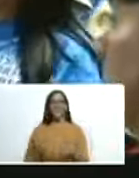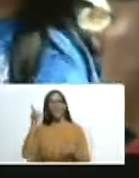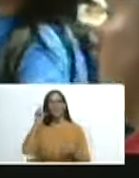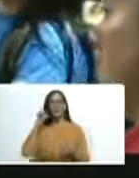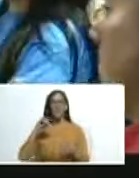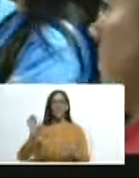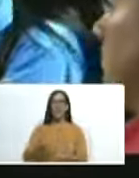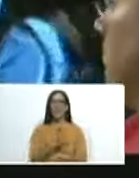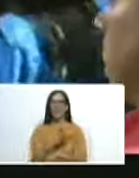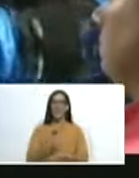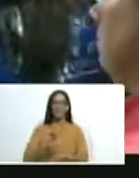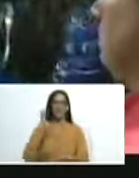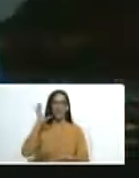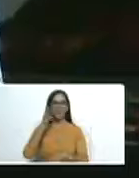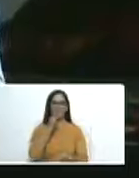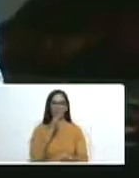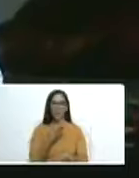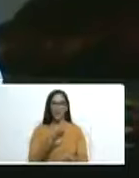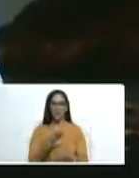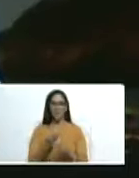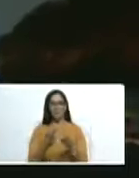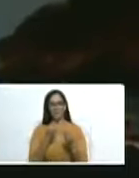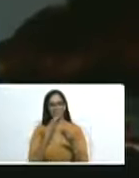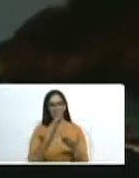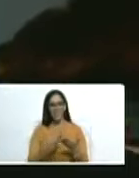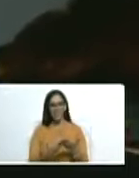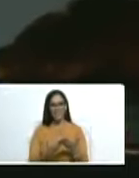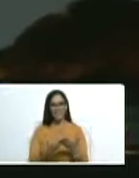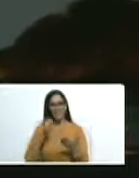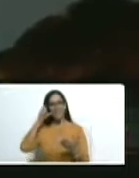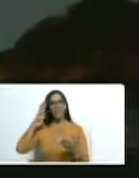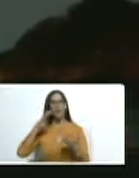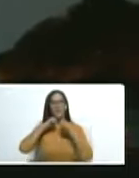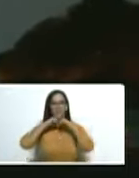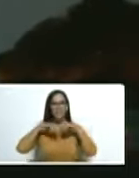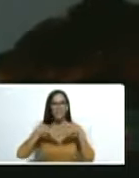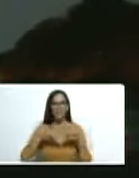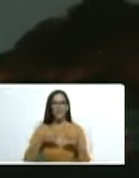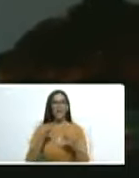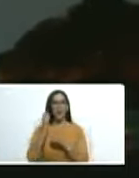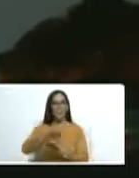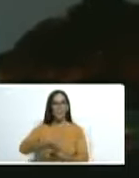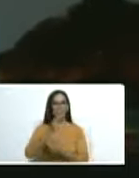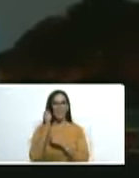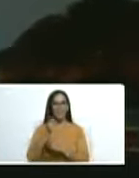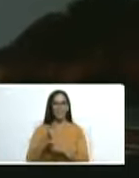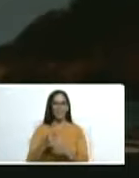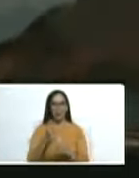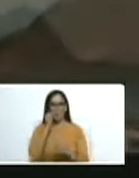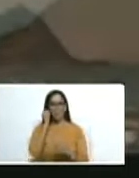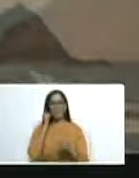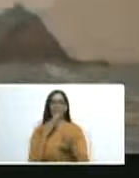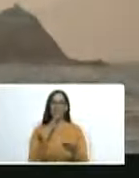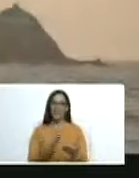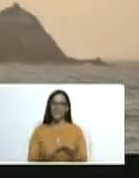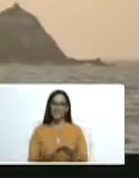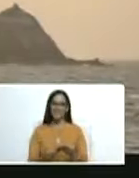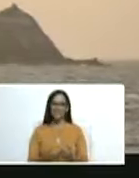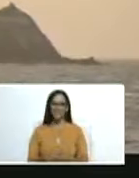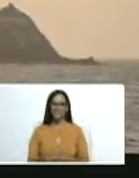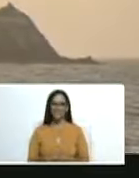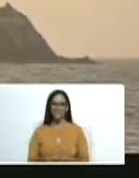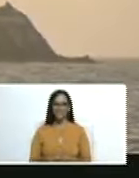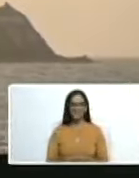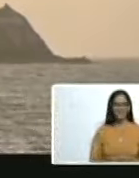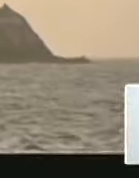el canto de la patria buena. Muchas gracias. Que Dios bendiga a los pescadores y a las pescadoras. Gracias.